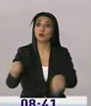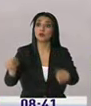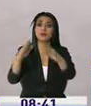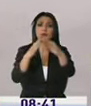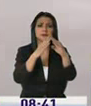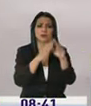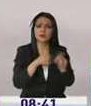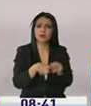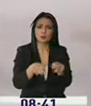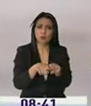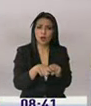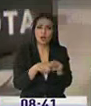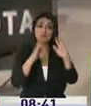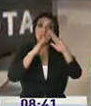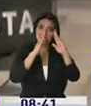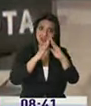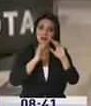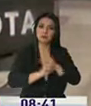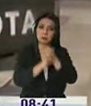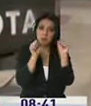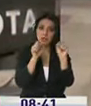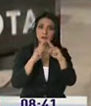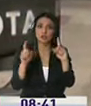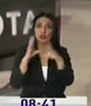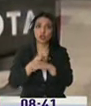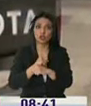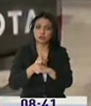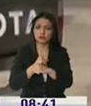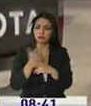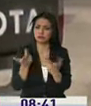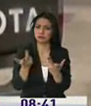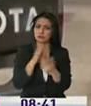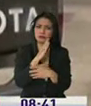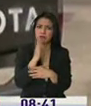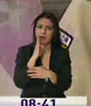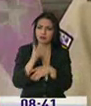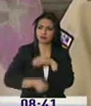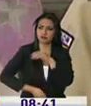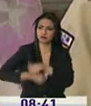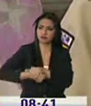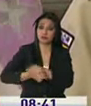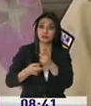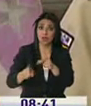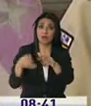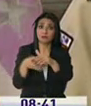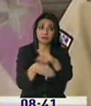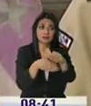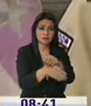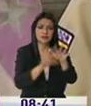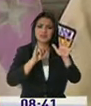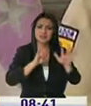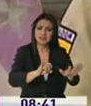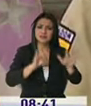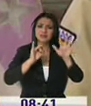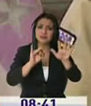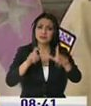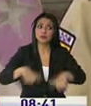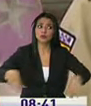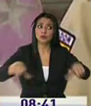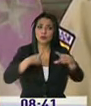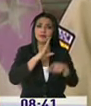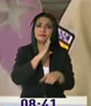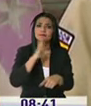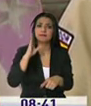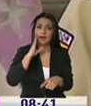este momento se hicieron ya unos allanamientos, como algunos entre un número de 6 y 7 bares por el sector en